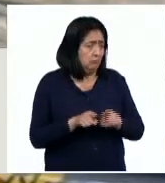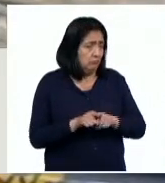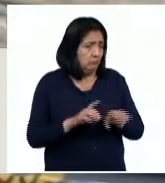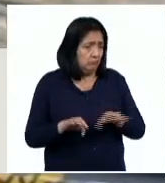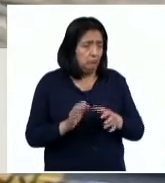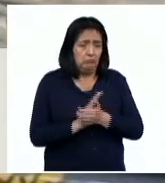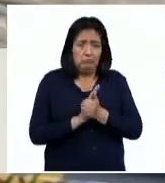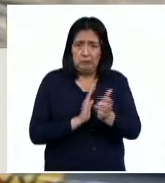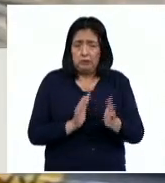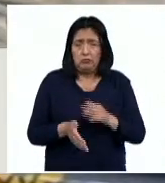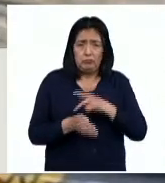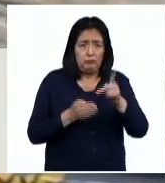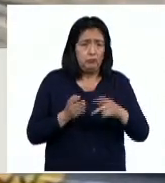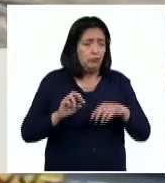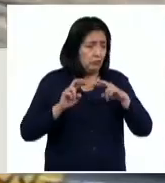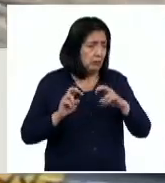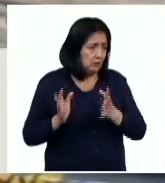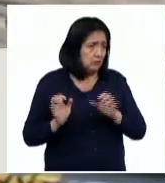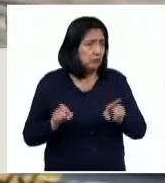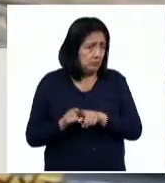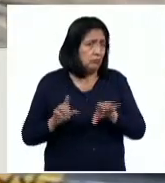los expertos, los especialistas, los analistas.